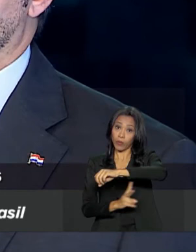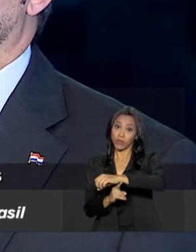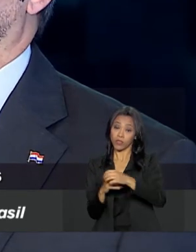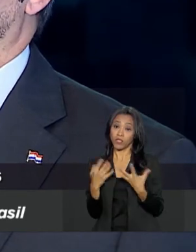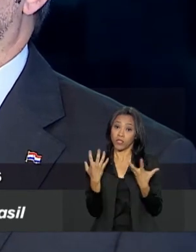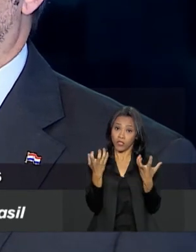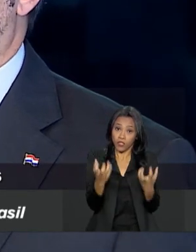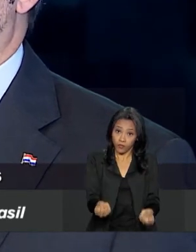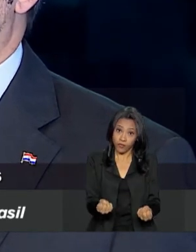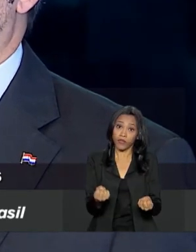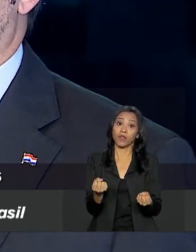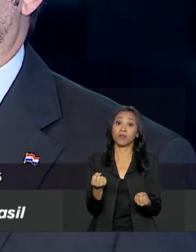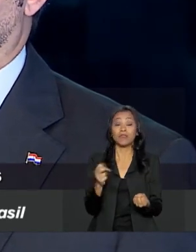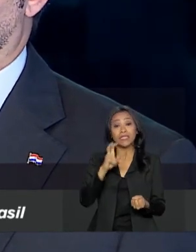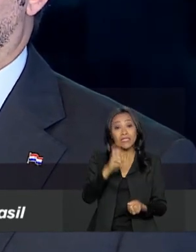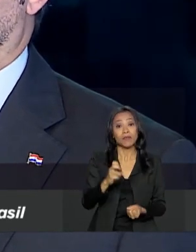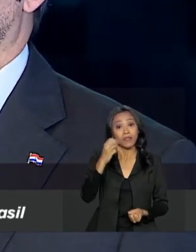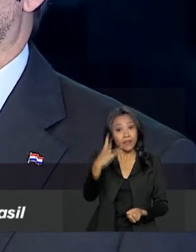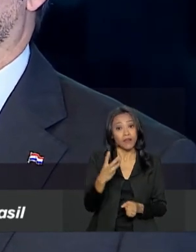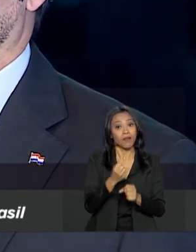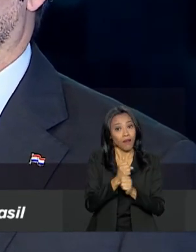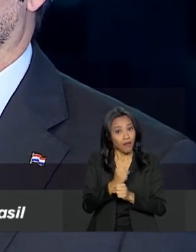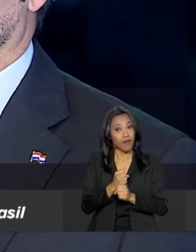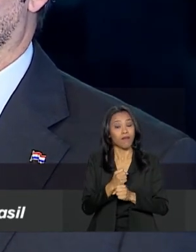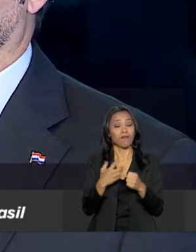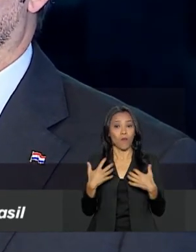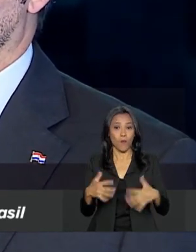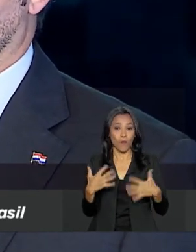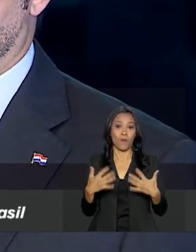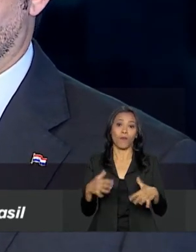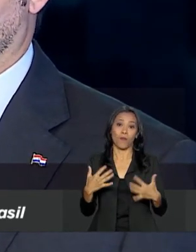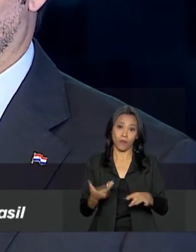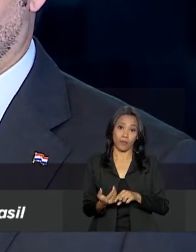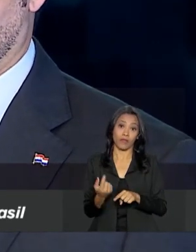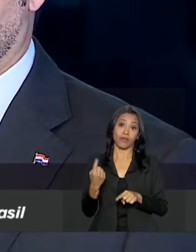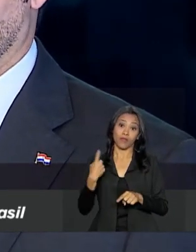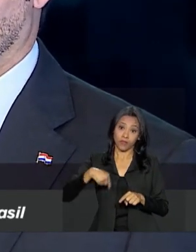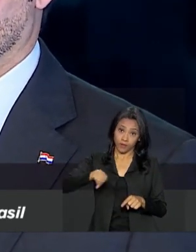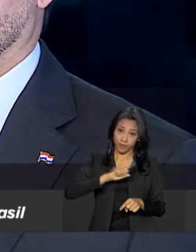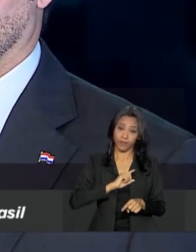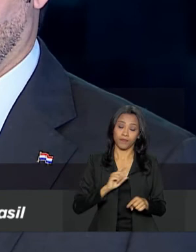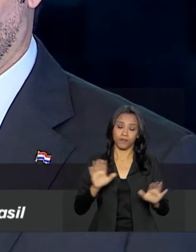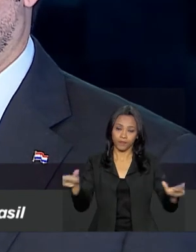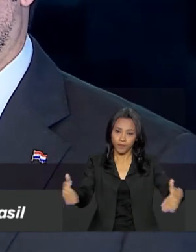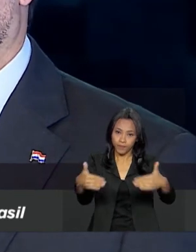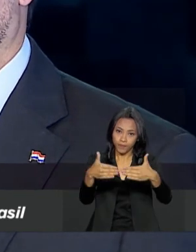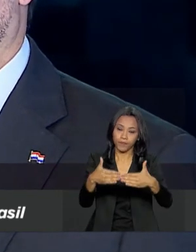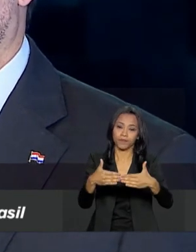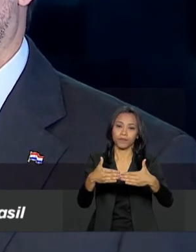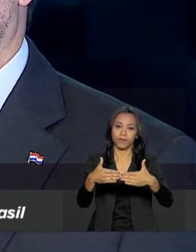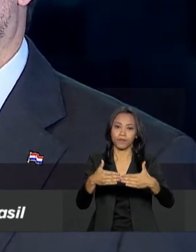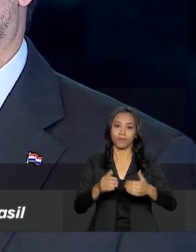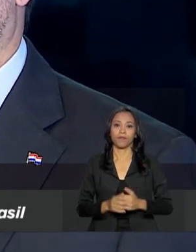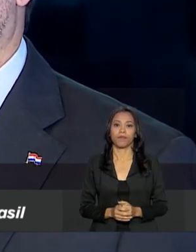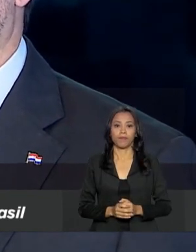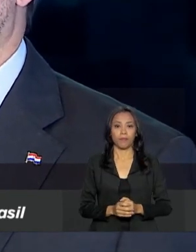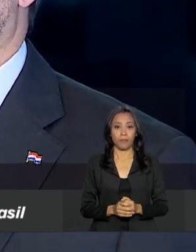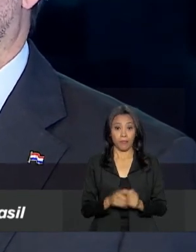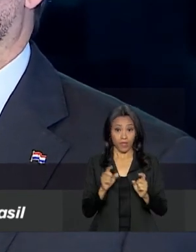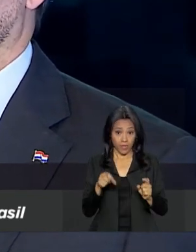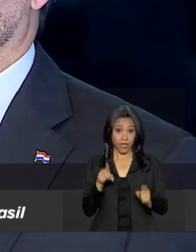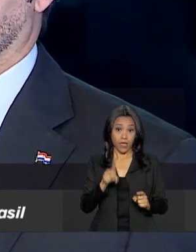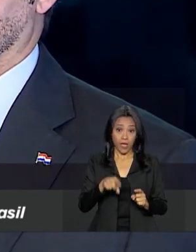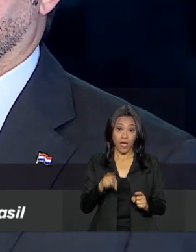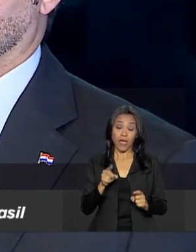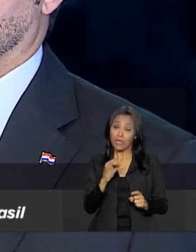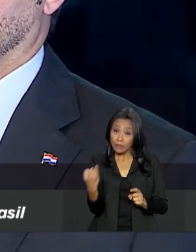después de 53 años que Paraguay y Brasil no invertimos en obras de infraestructura que generen conectividad. El último